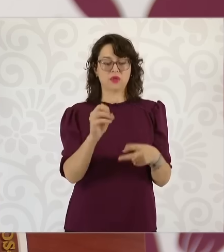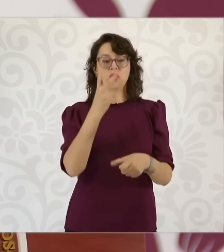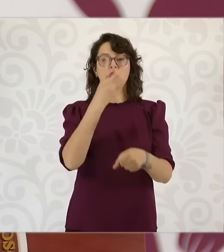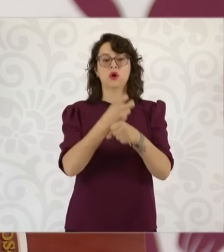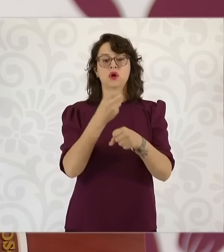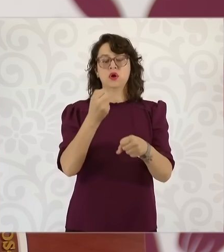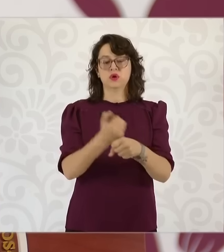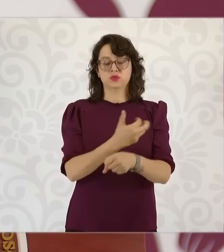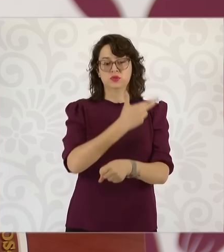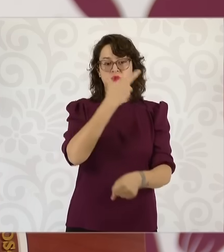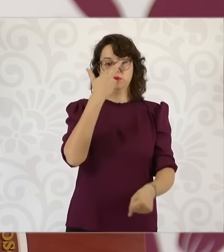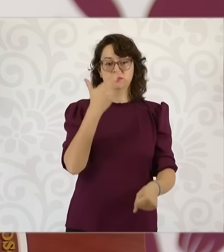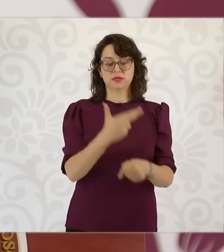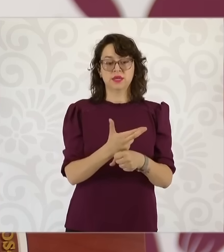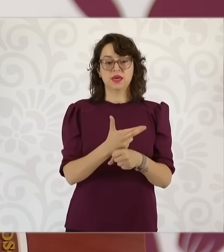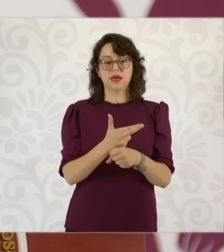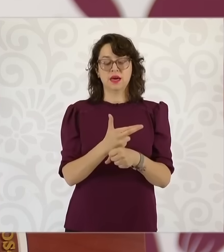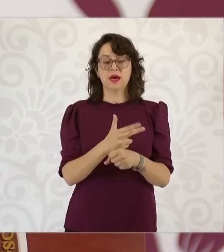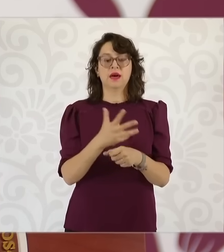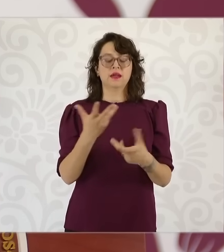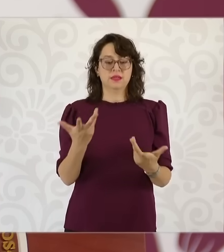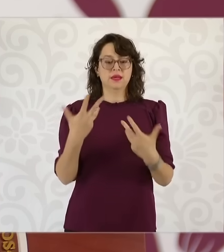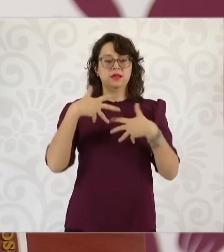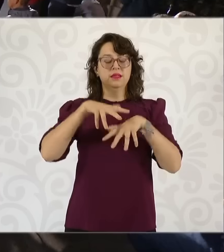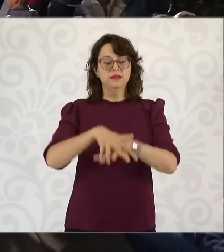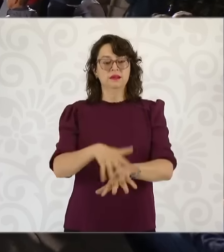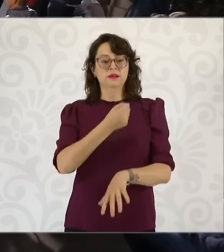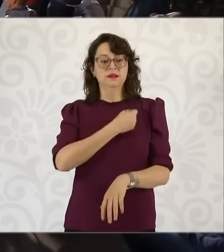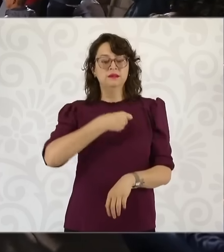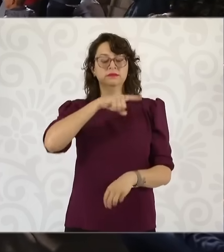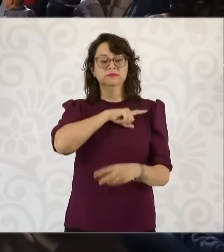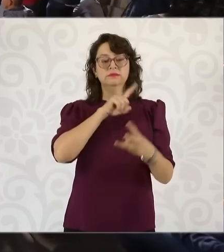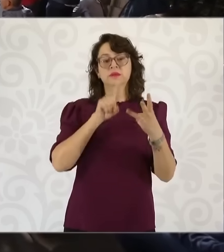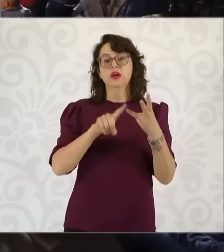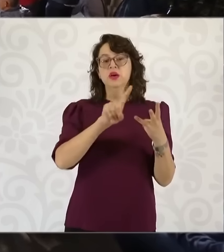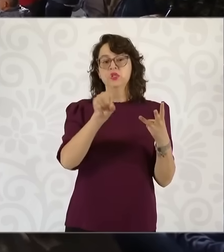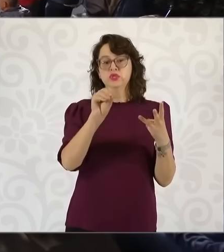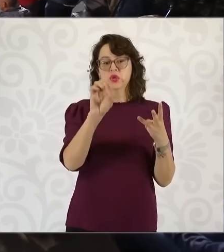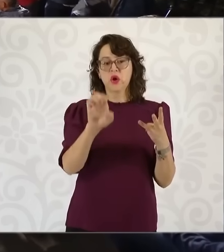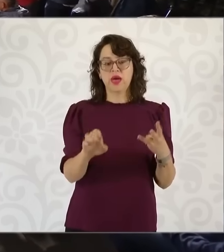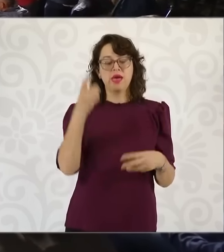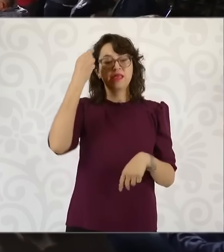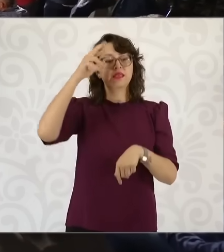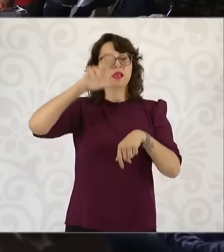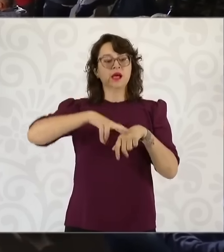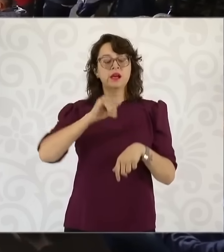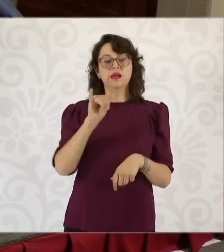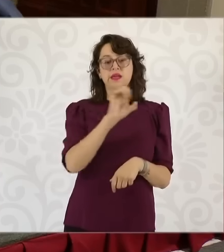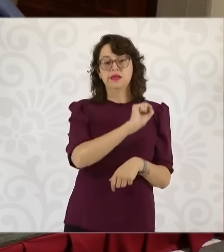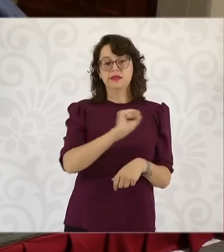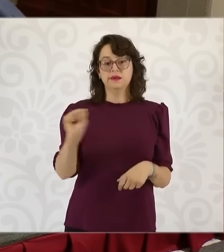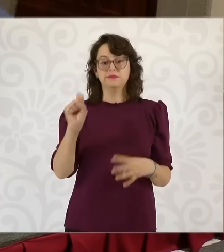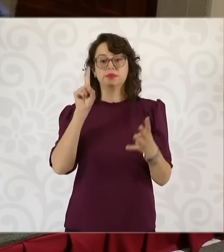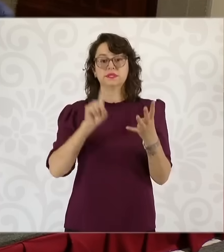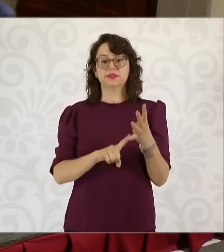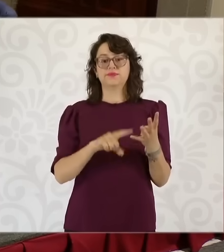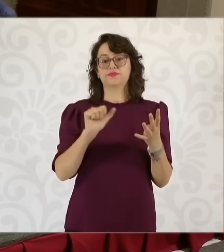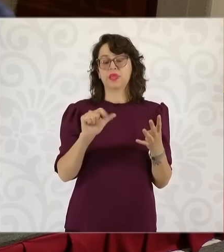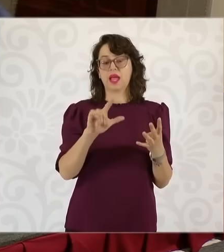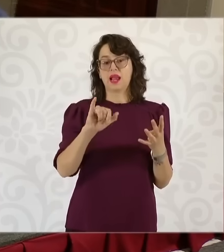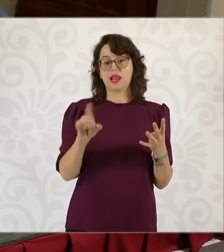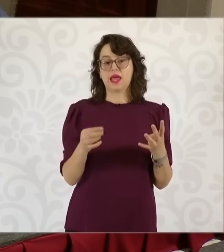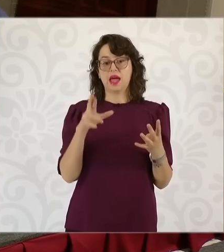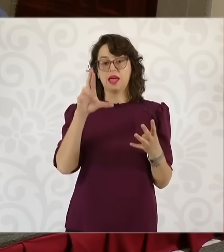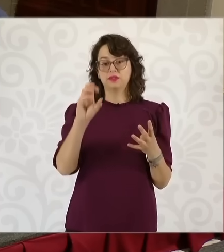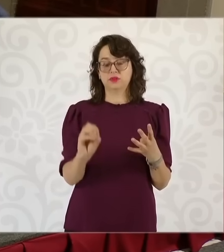subsecretario de Integración y Desarrollo del Sector Salud, Zoé Robledo, director general del IMSS, Alejandro Schwartz, director general del